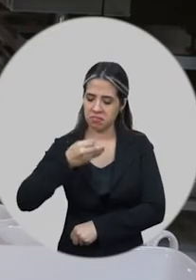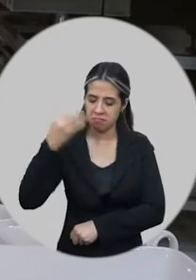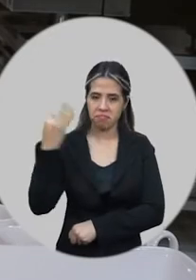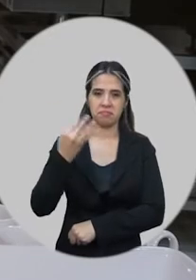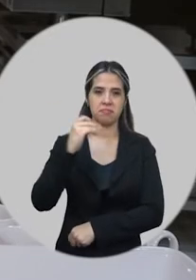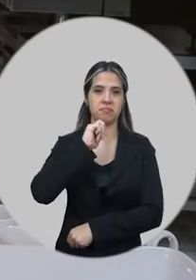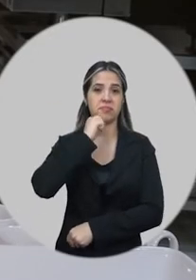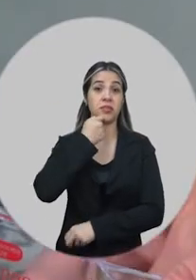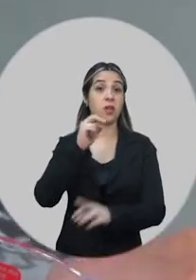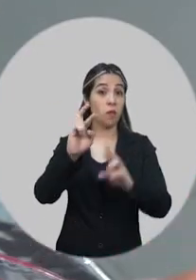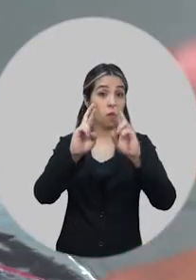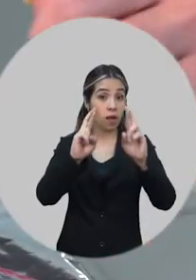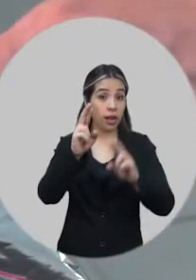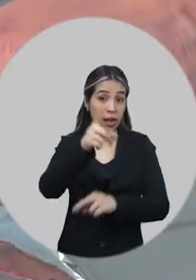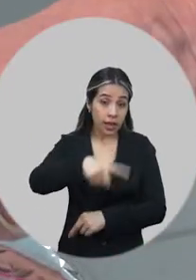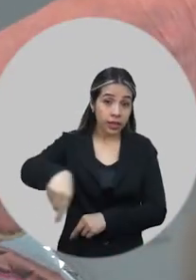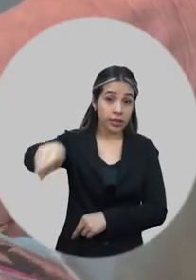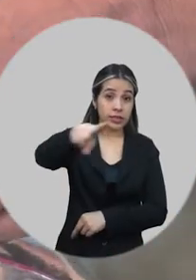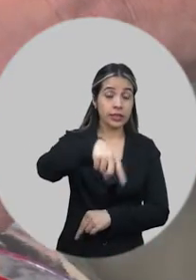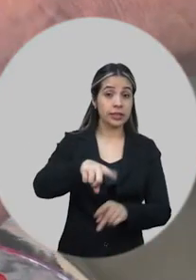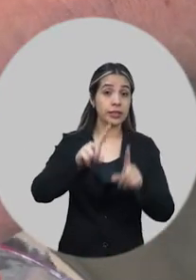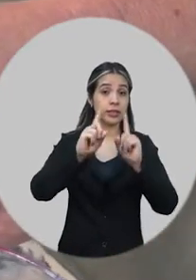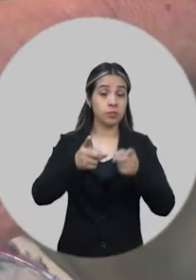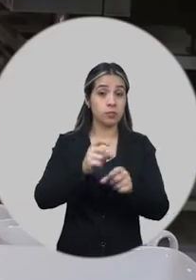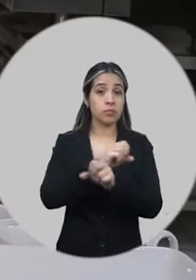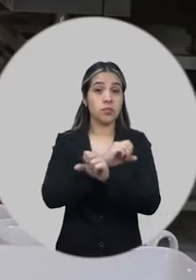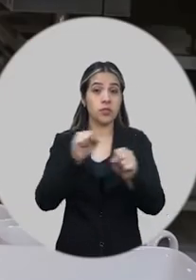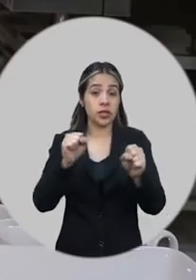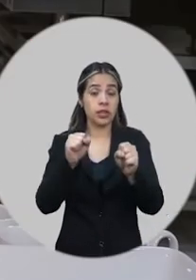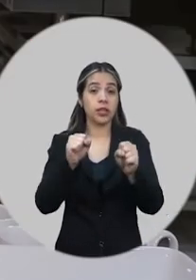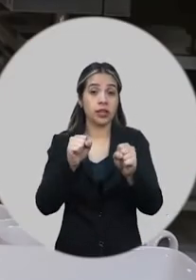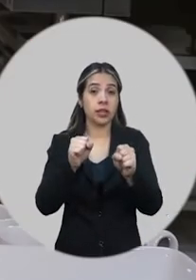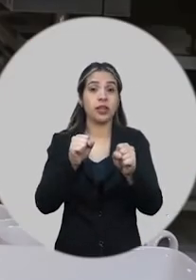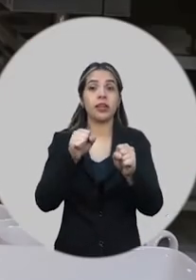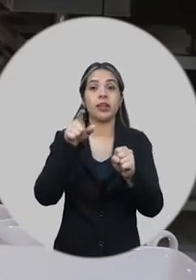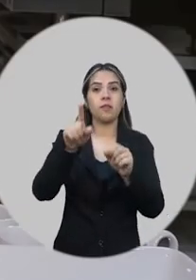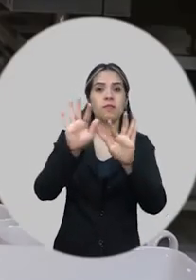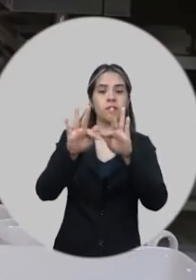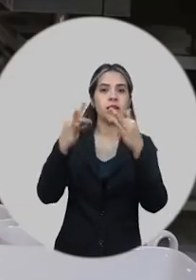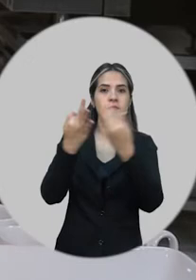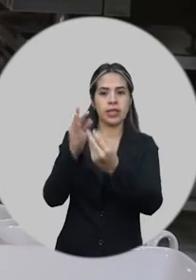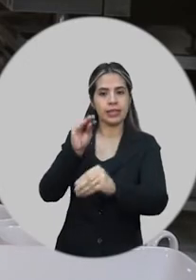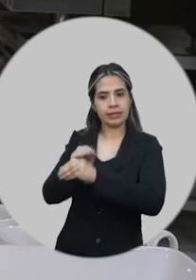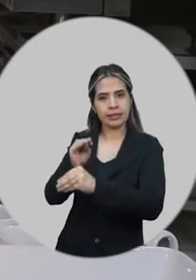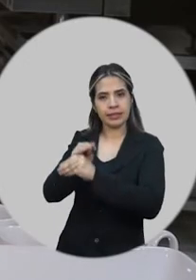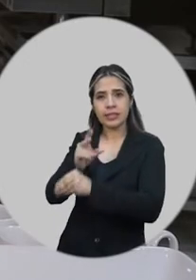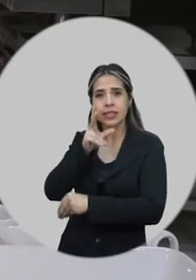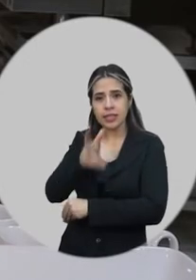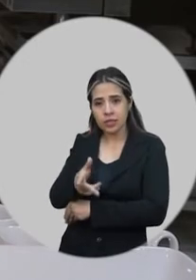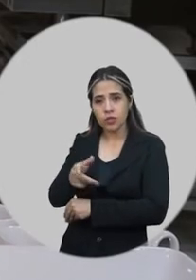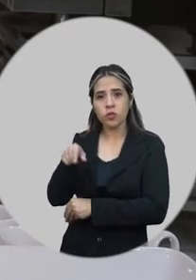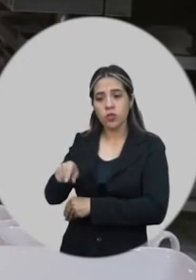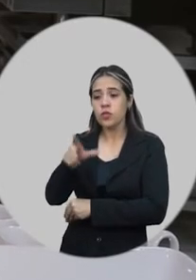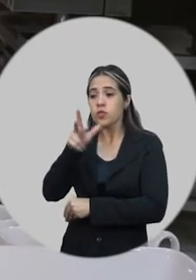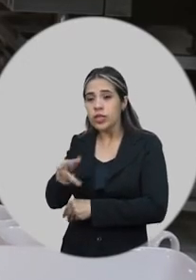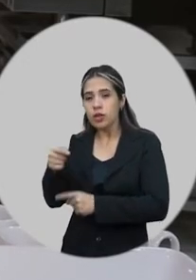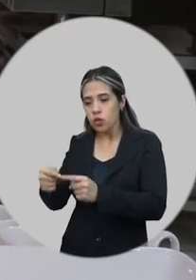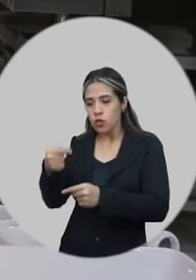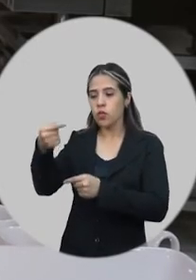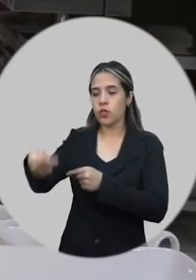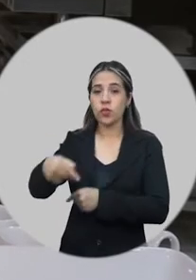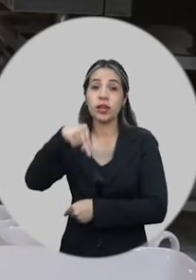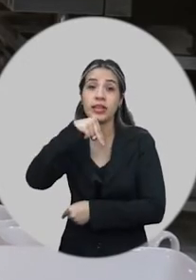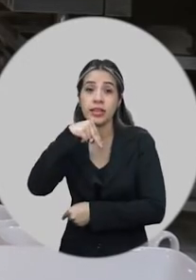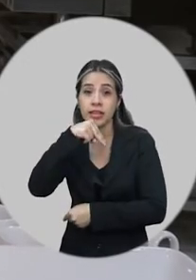con esta receta. Y ojalá que ustedes también puedan pasarla de generación en generación y que puedan compartir con sus hijos, después con sus nietos, después con